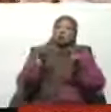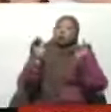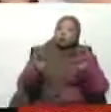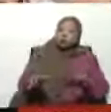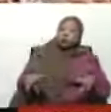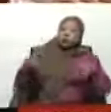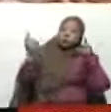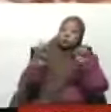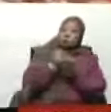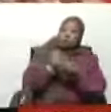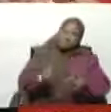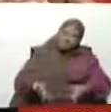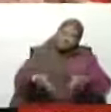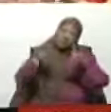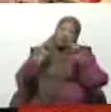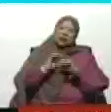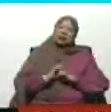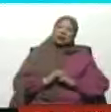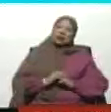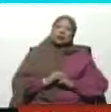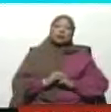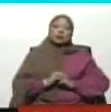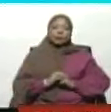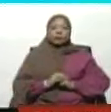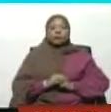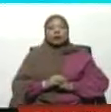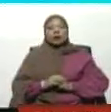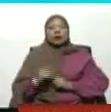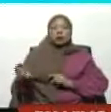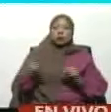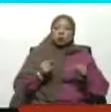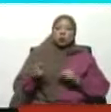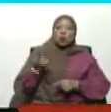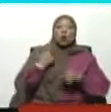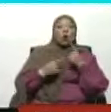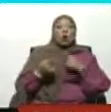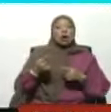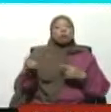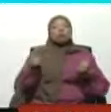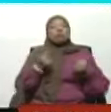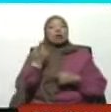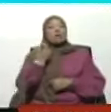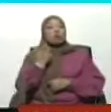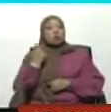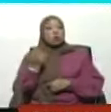Bueno, Ángel, seguimos conversando. Hay muchas cosas que hemos traído